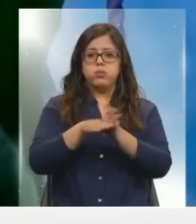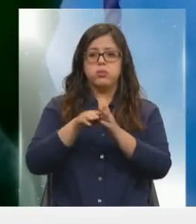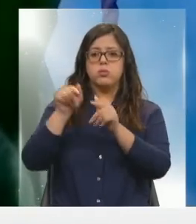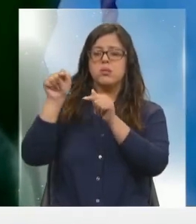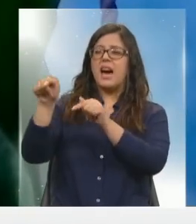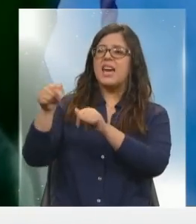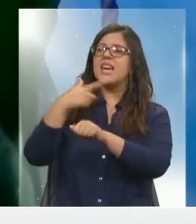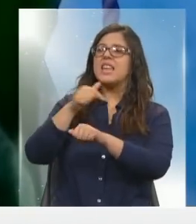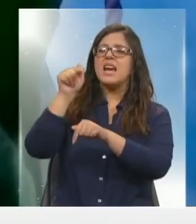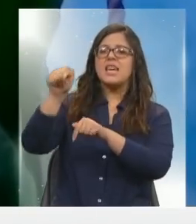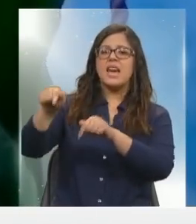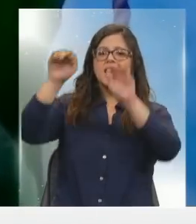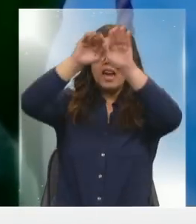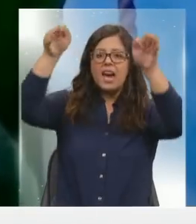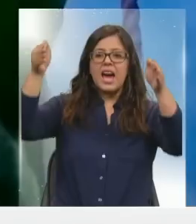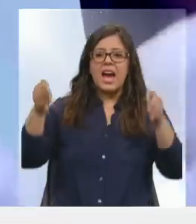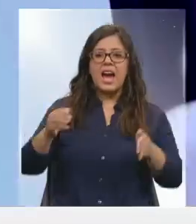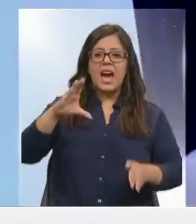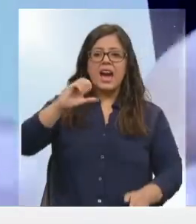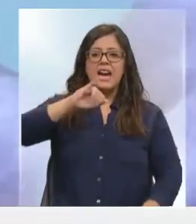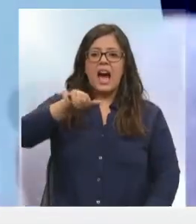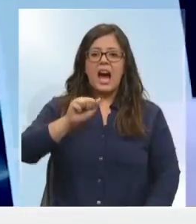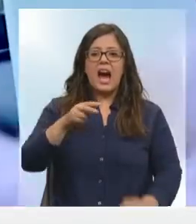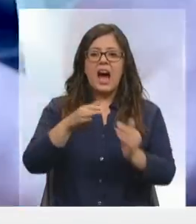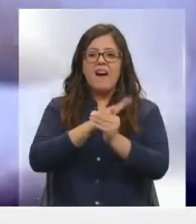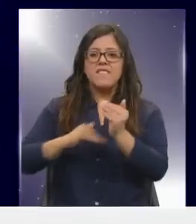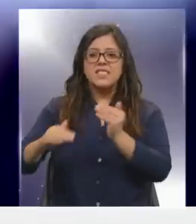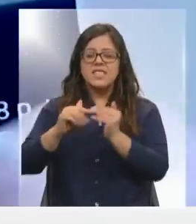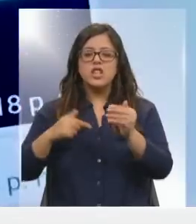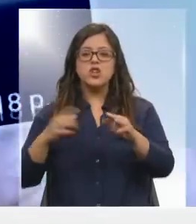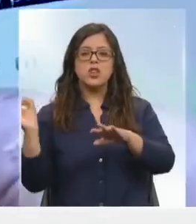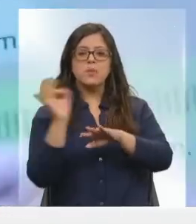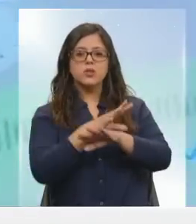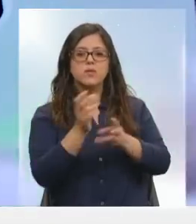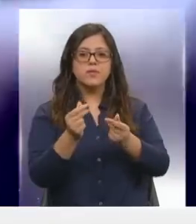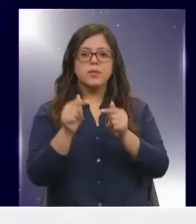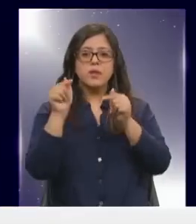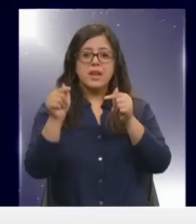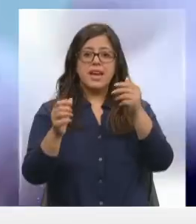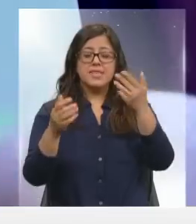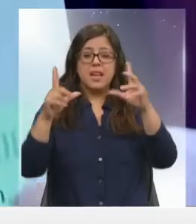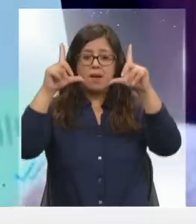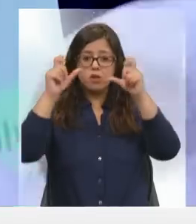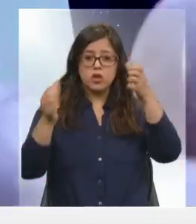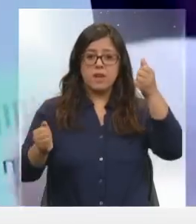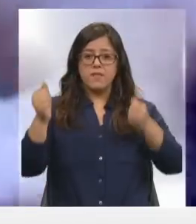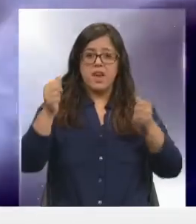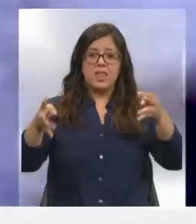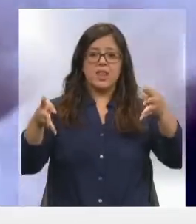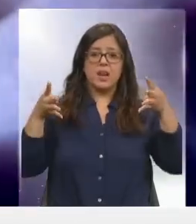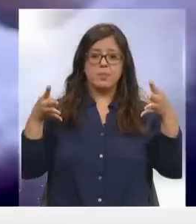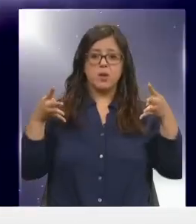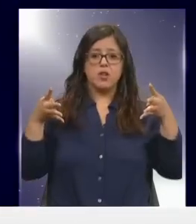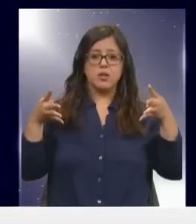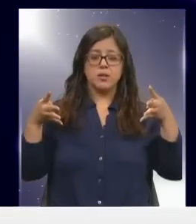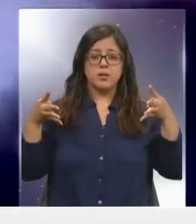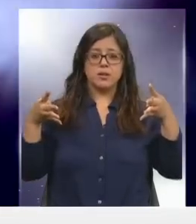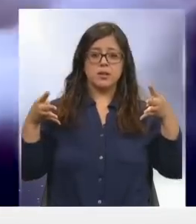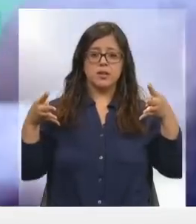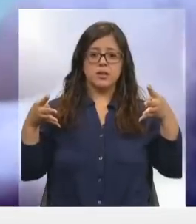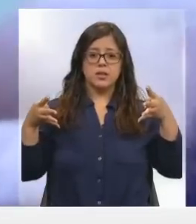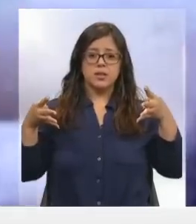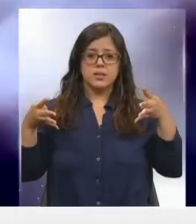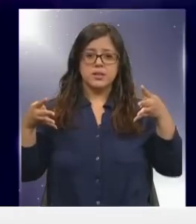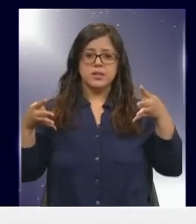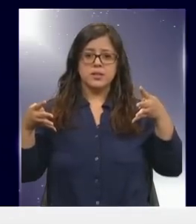caí en esa caja vecina, él quería que yo depositara 200 lucas. Esa es la foto del camión. Ahí está. De ahí.